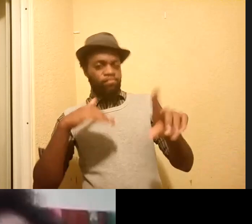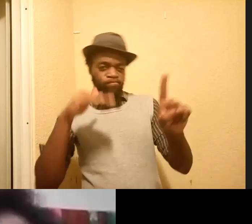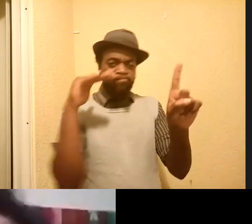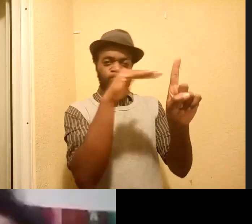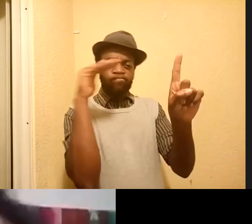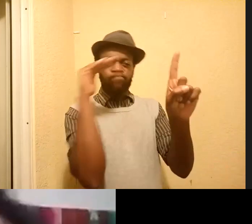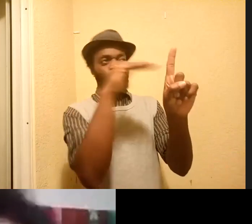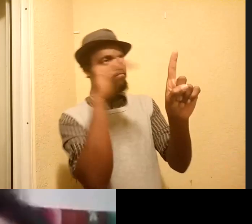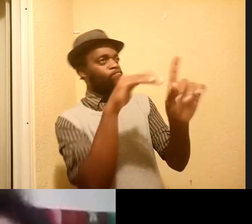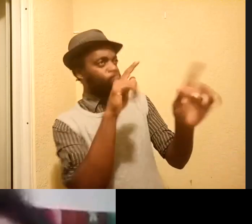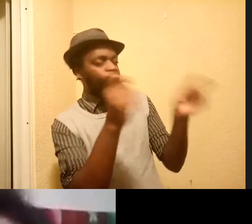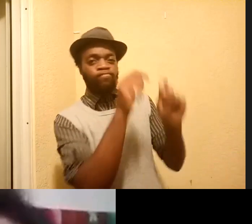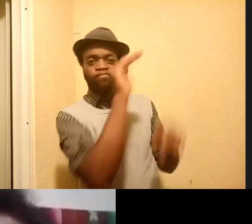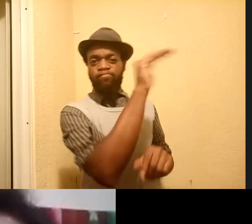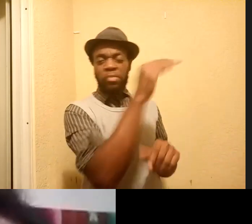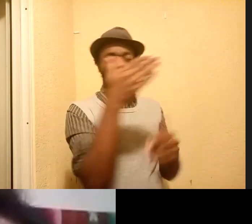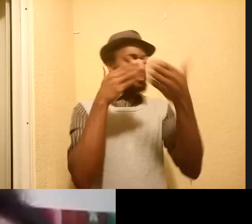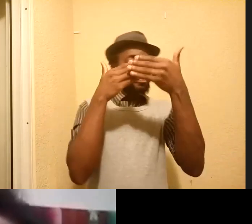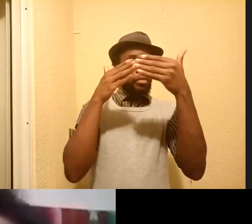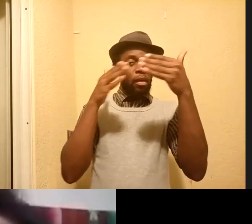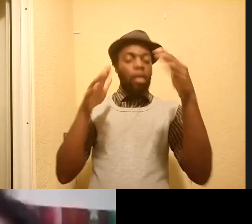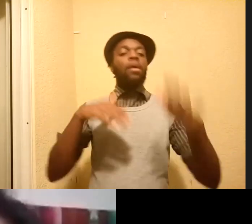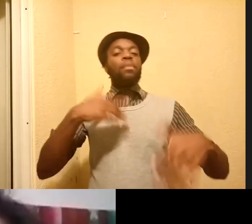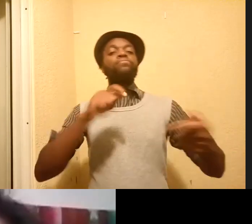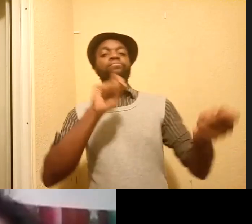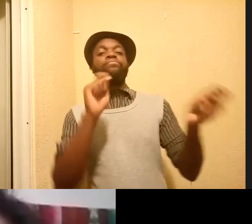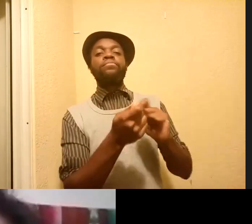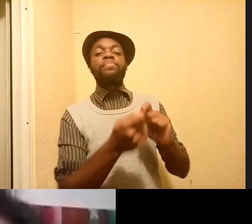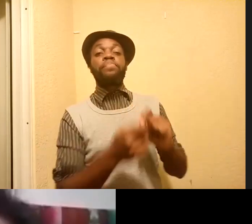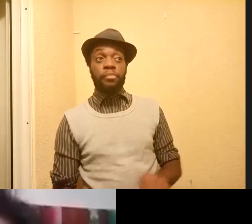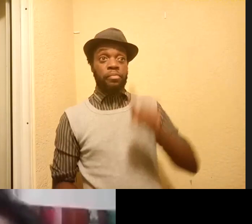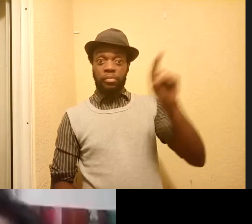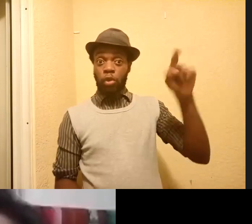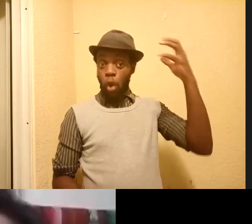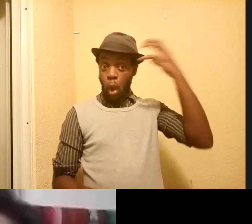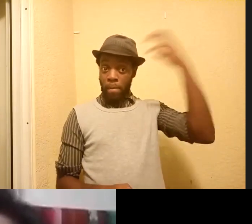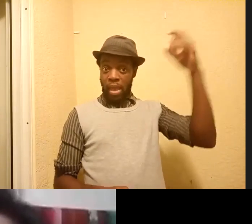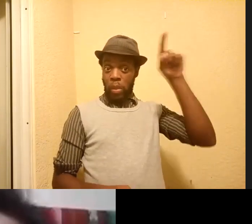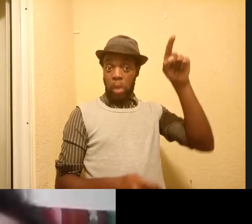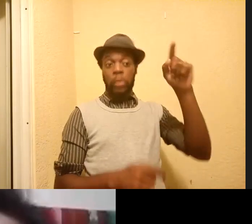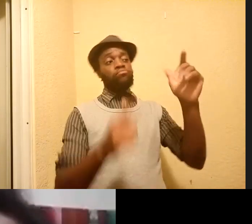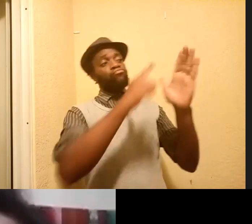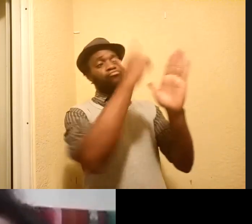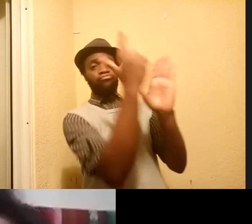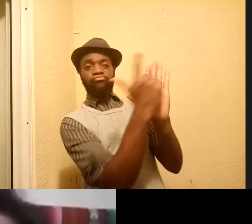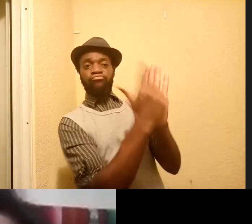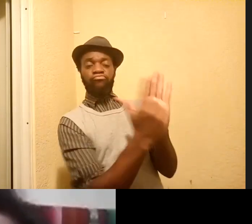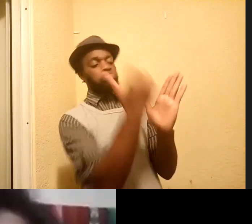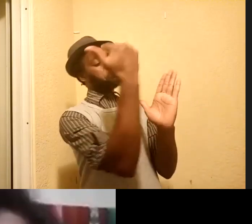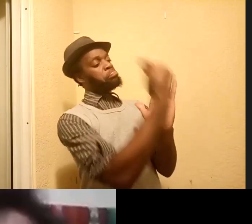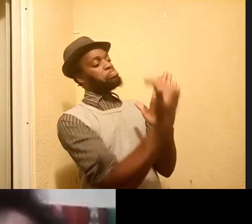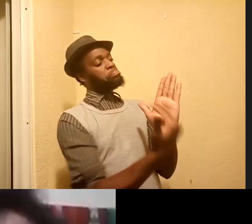Es parte también de los gobiernos el generar dentro de sus políticas públicas aquellas